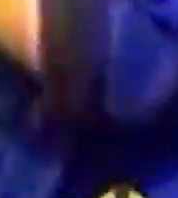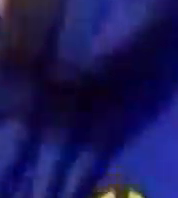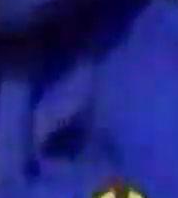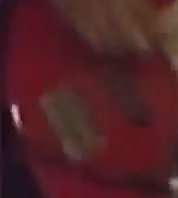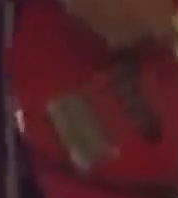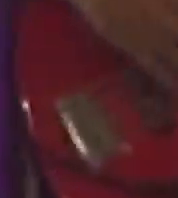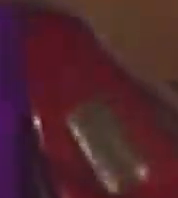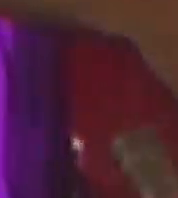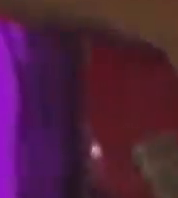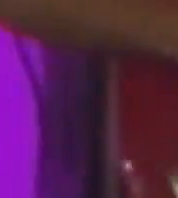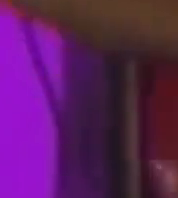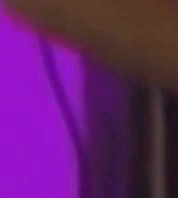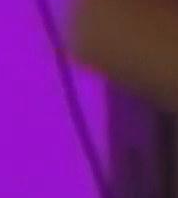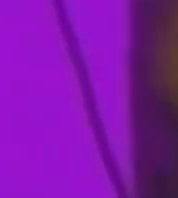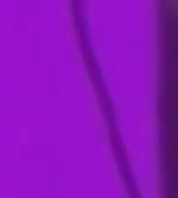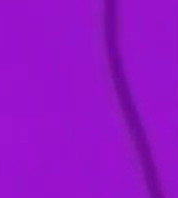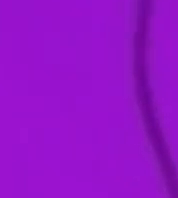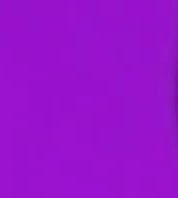mucha música,